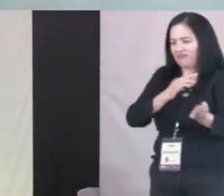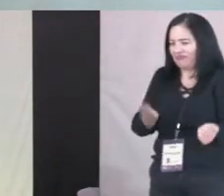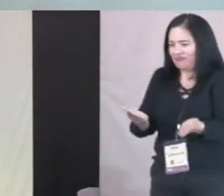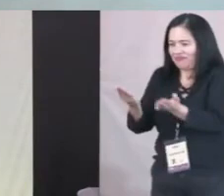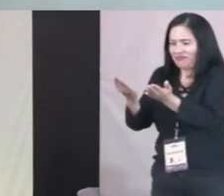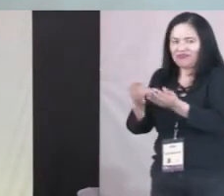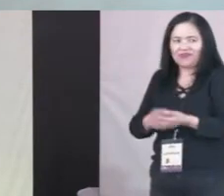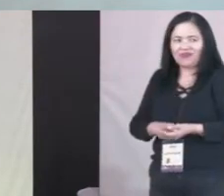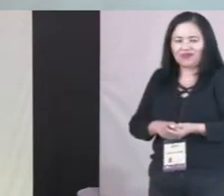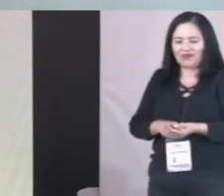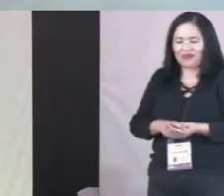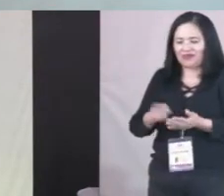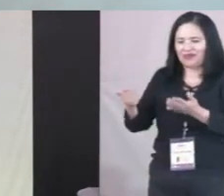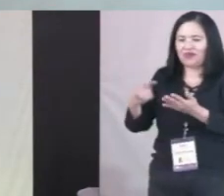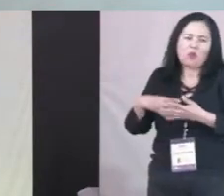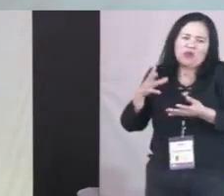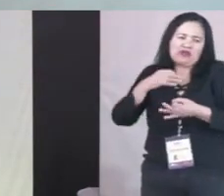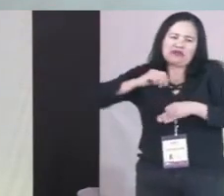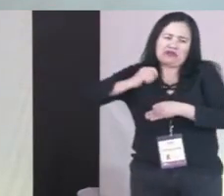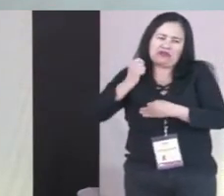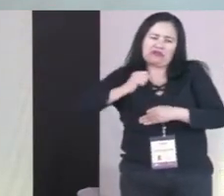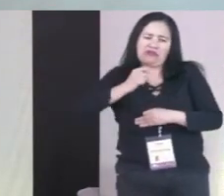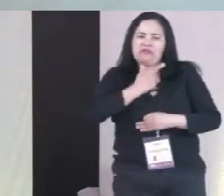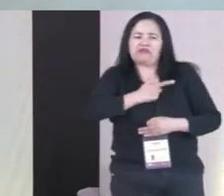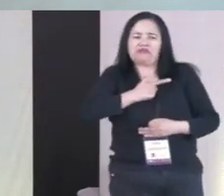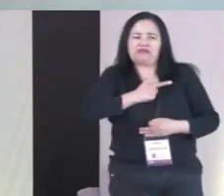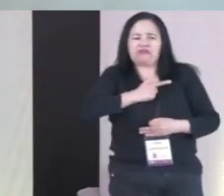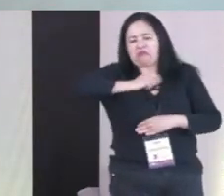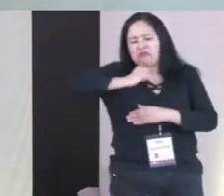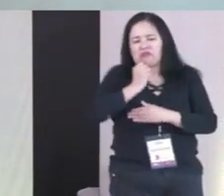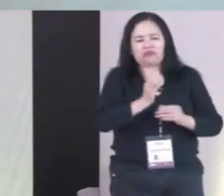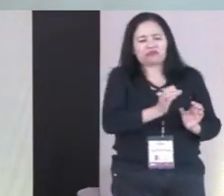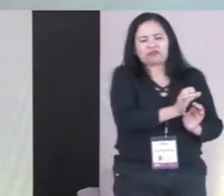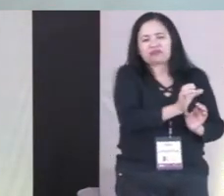por puro hobby, porque quiere coleccionar almas, etcétera, ¿no?